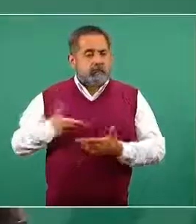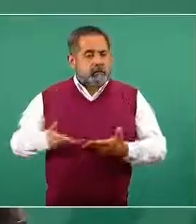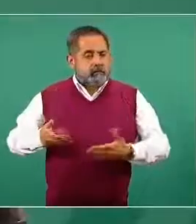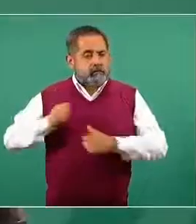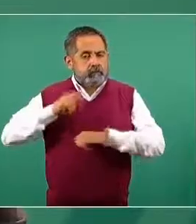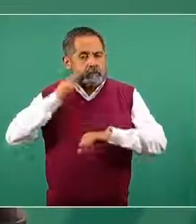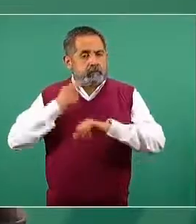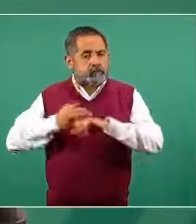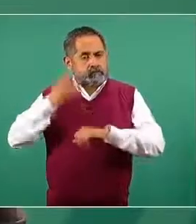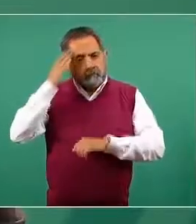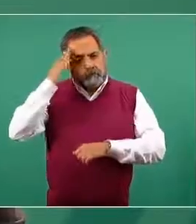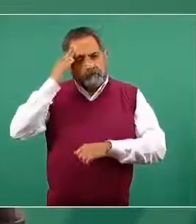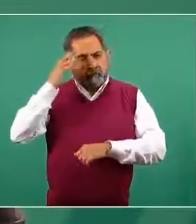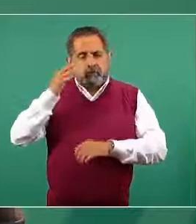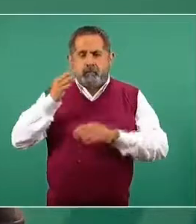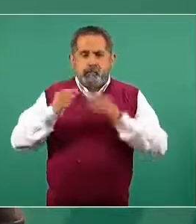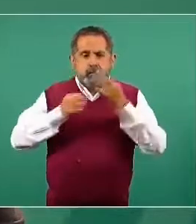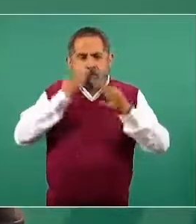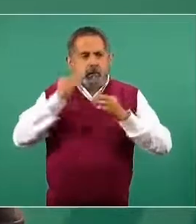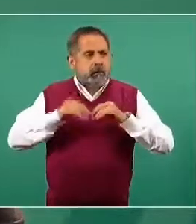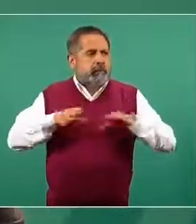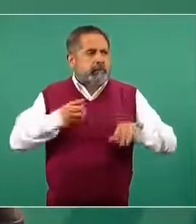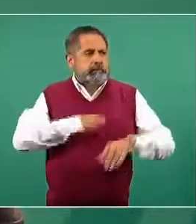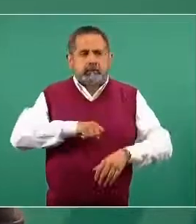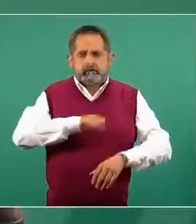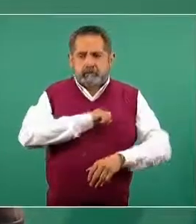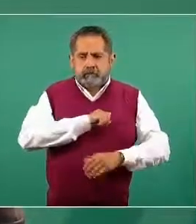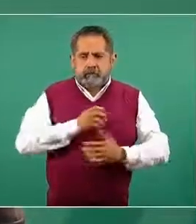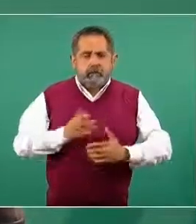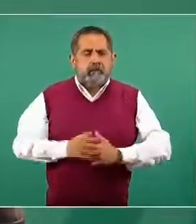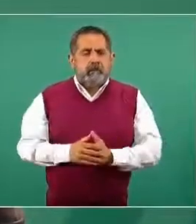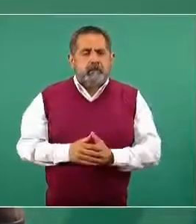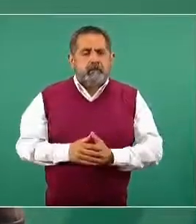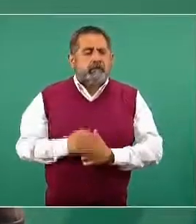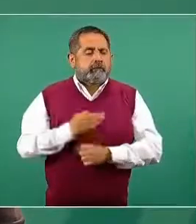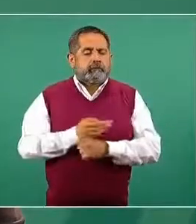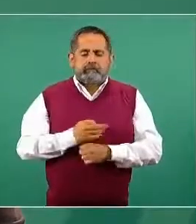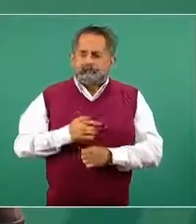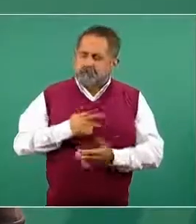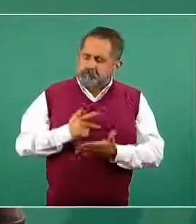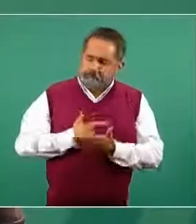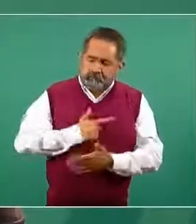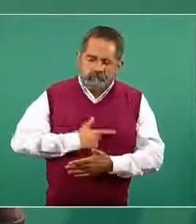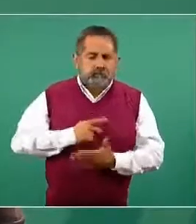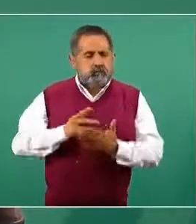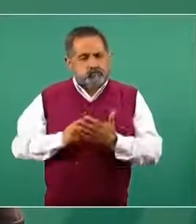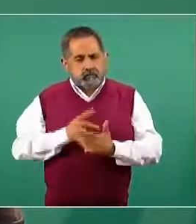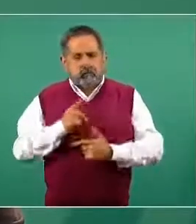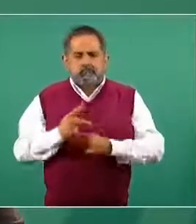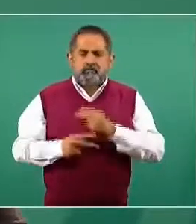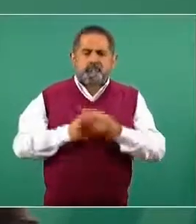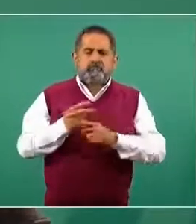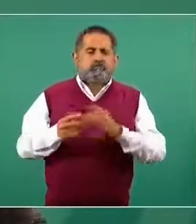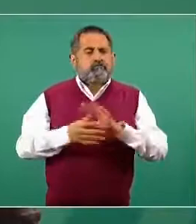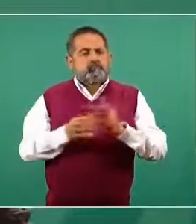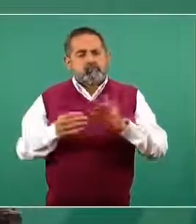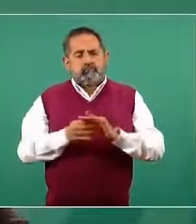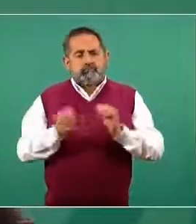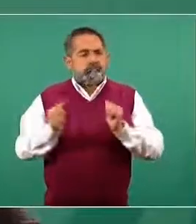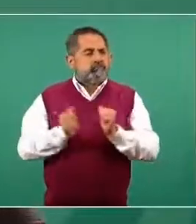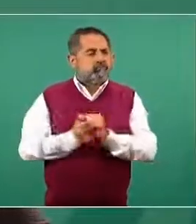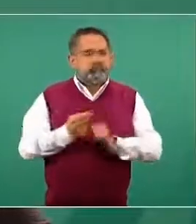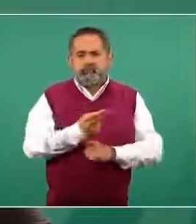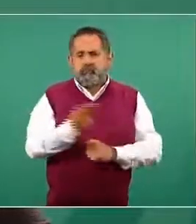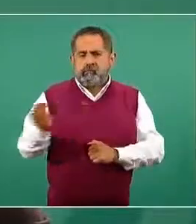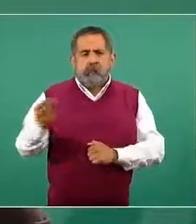como titular de la Dirección General de Promoción de la Salud y es un gusto estar de nuevo aquí para poder presentar